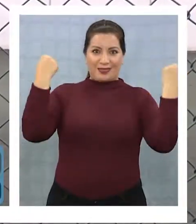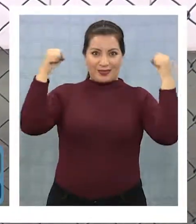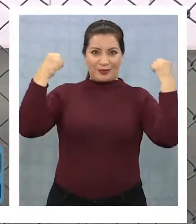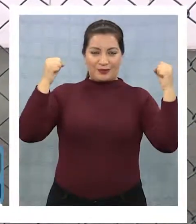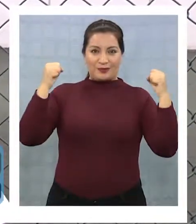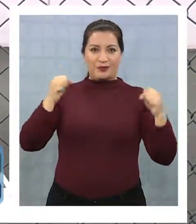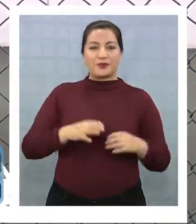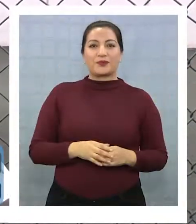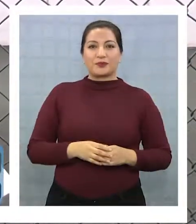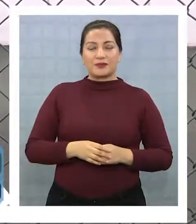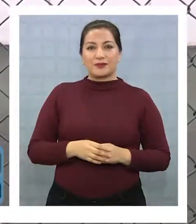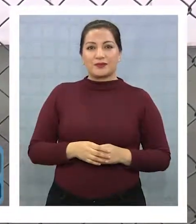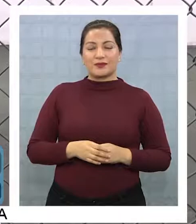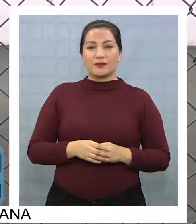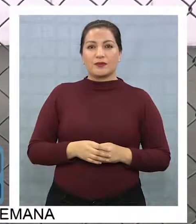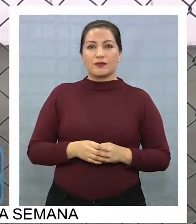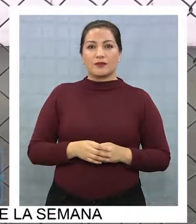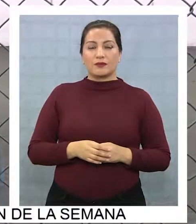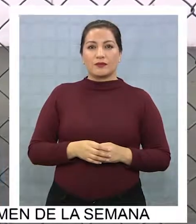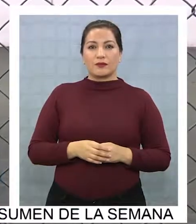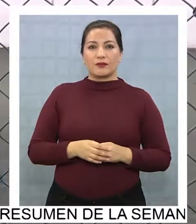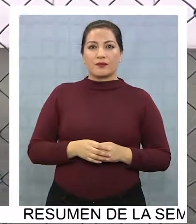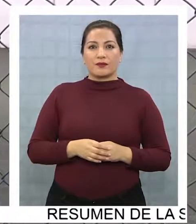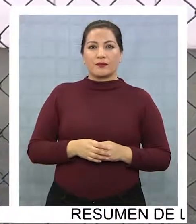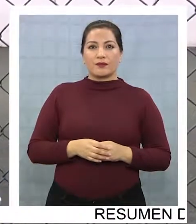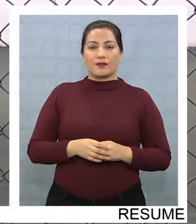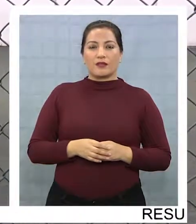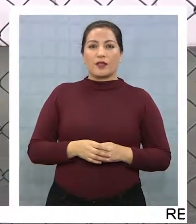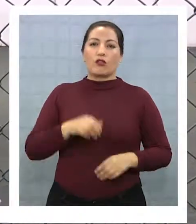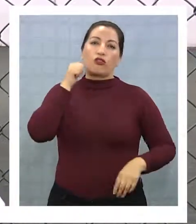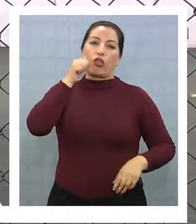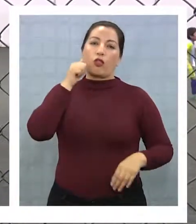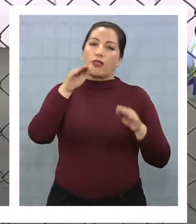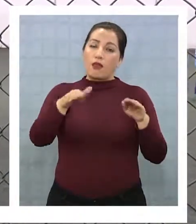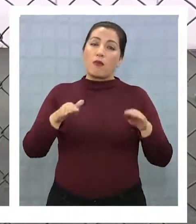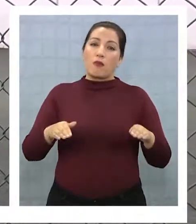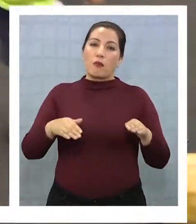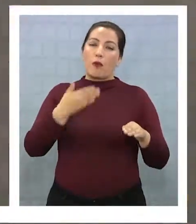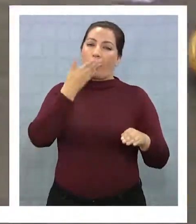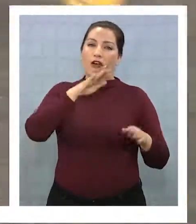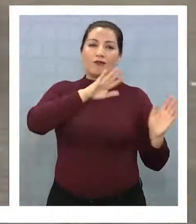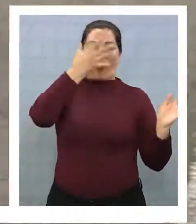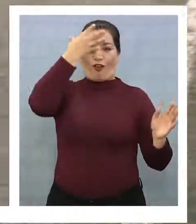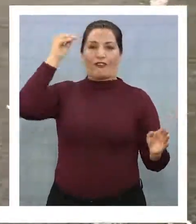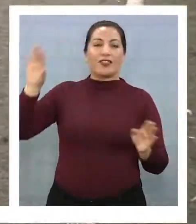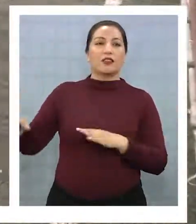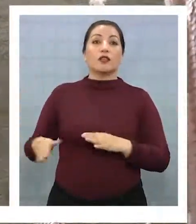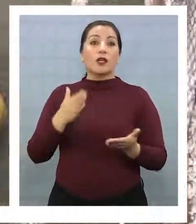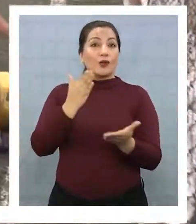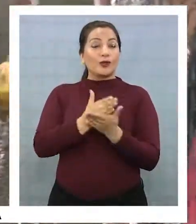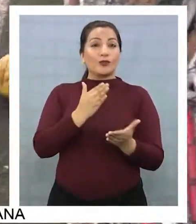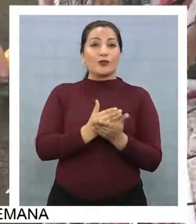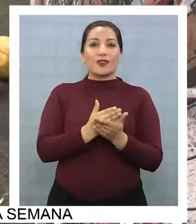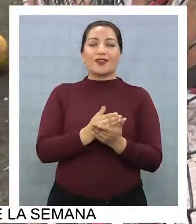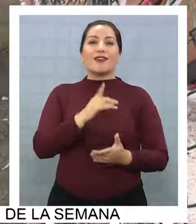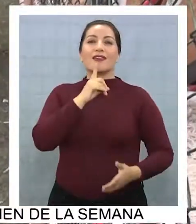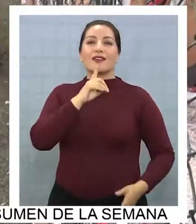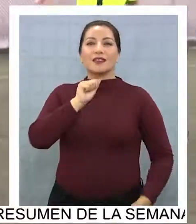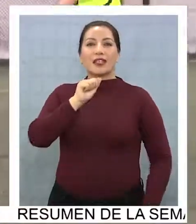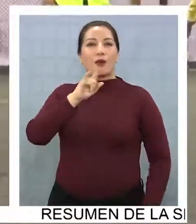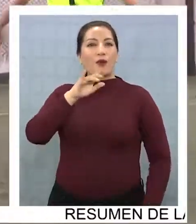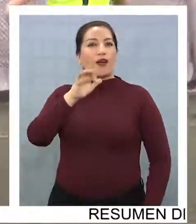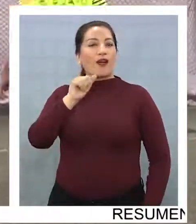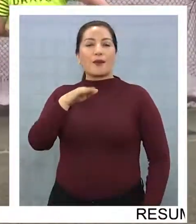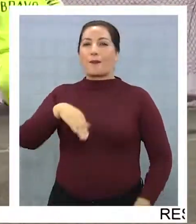actividad física, dejen la, en este caso, la rutina, ¿cierto? Pero claramente son los alumnos de la Escuela